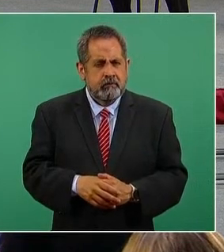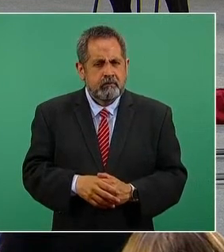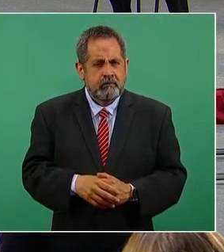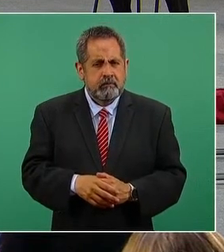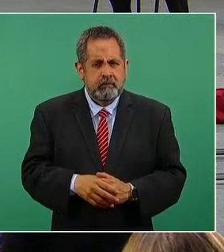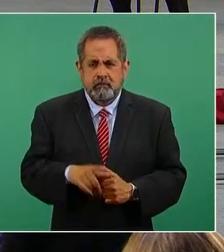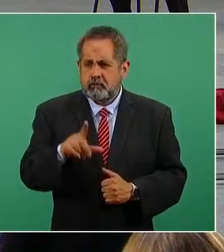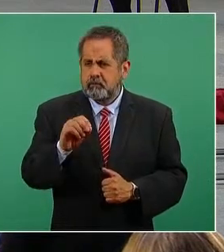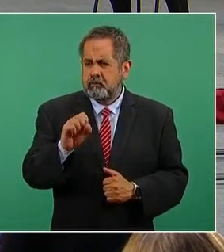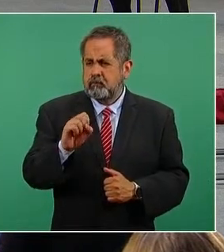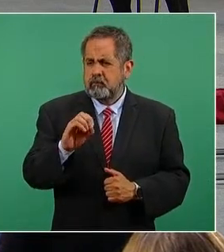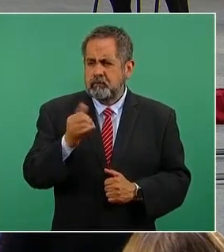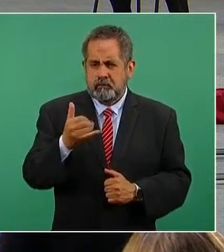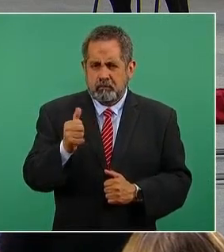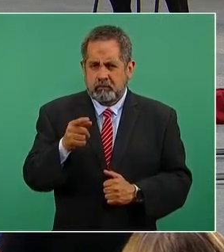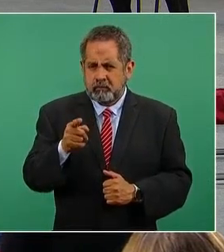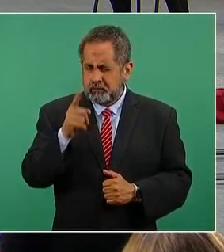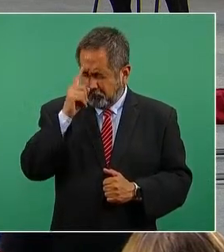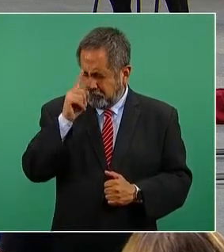Lozoya